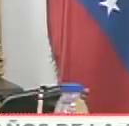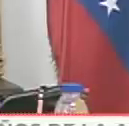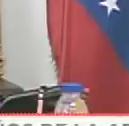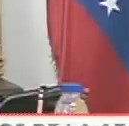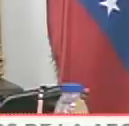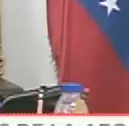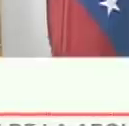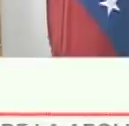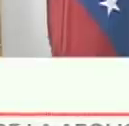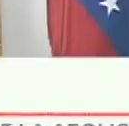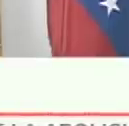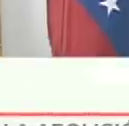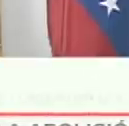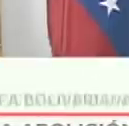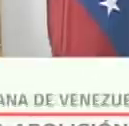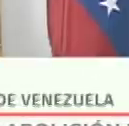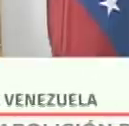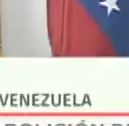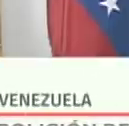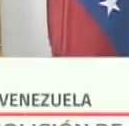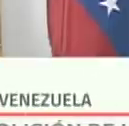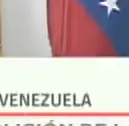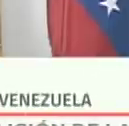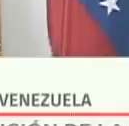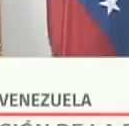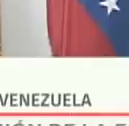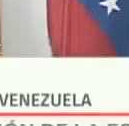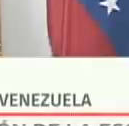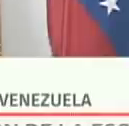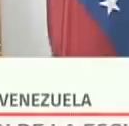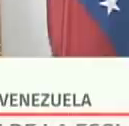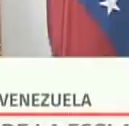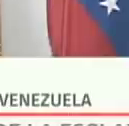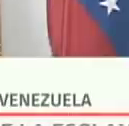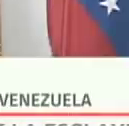Agradecimiento a la buena conciencia, a la buena voluntad,